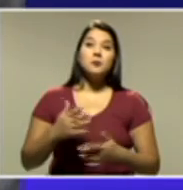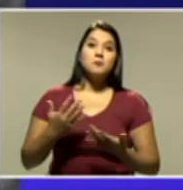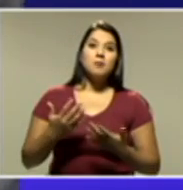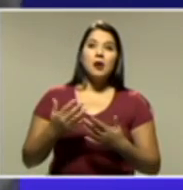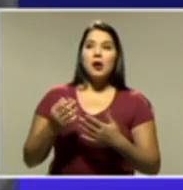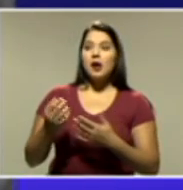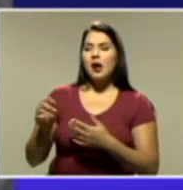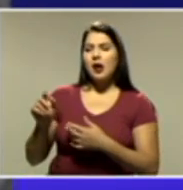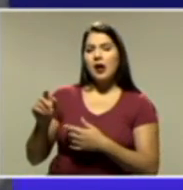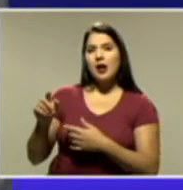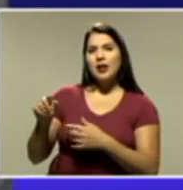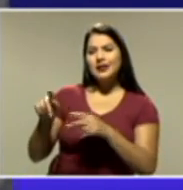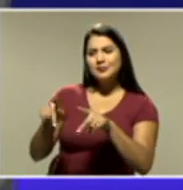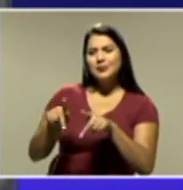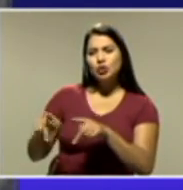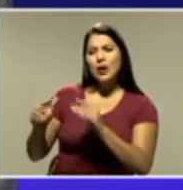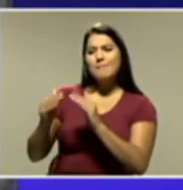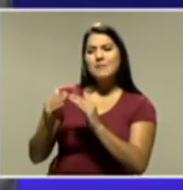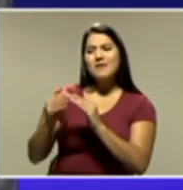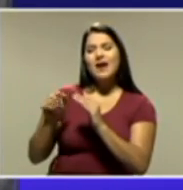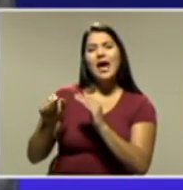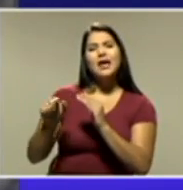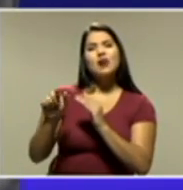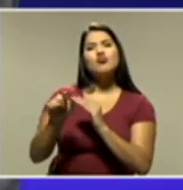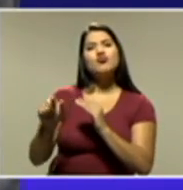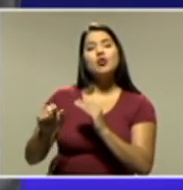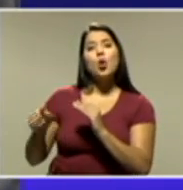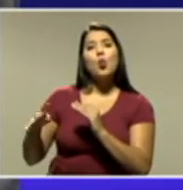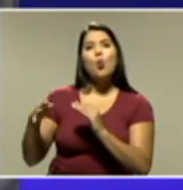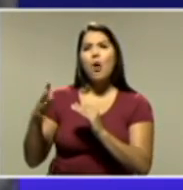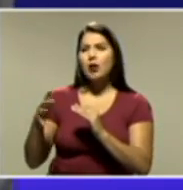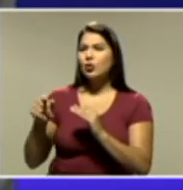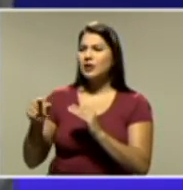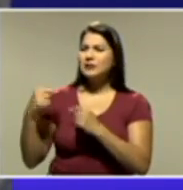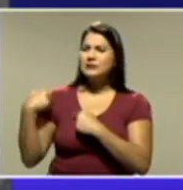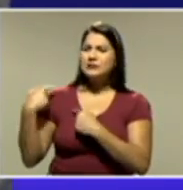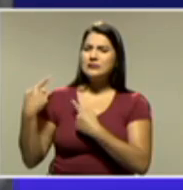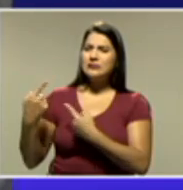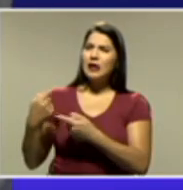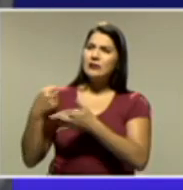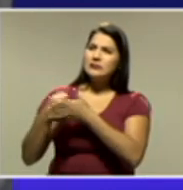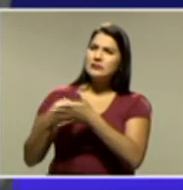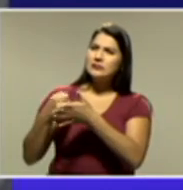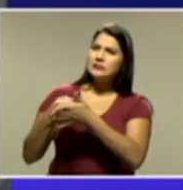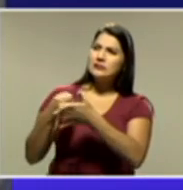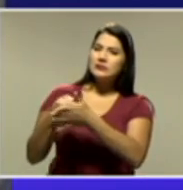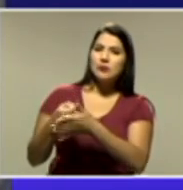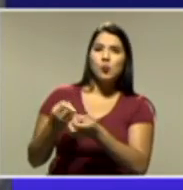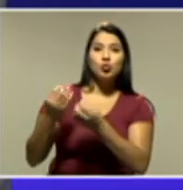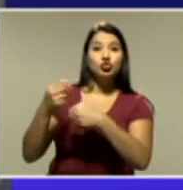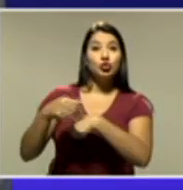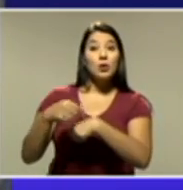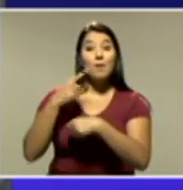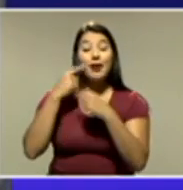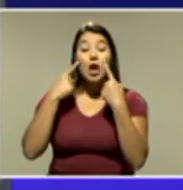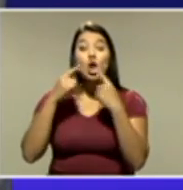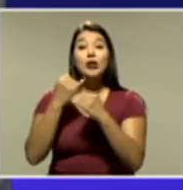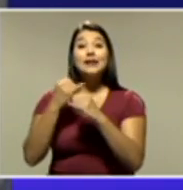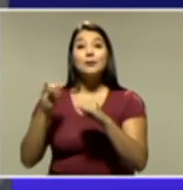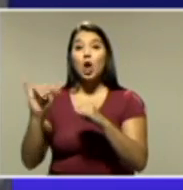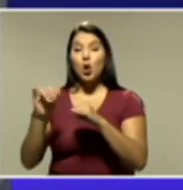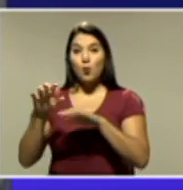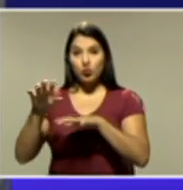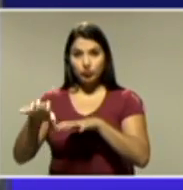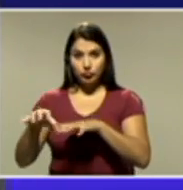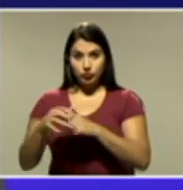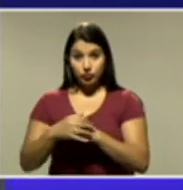Gente, allá la de Río Cuarto, que promovió e impulsó el cantonato, pero que ya tuvo una cita con las urnas. Hay